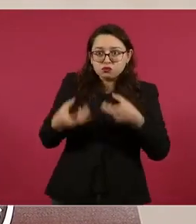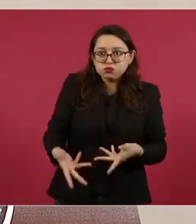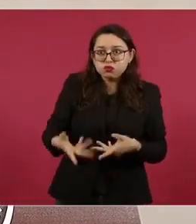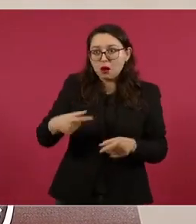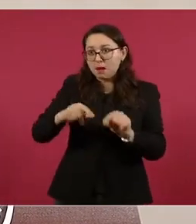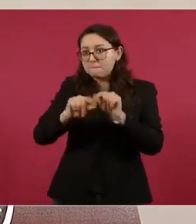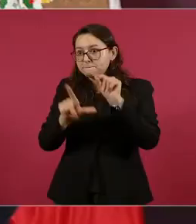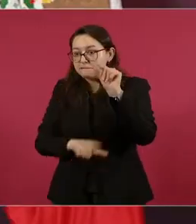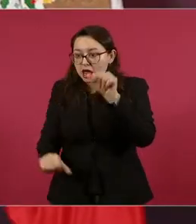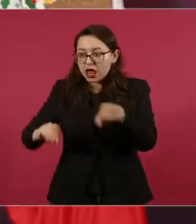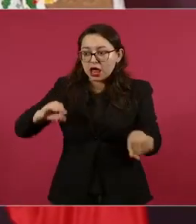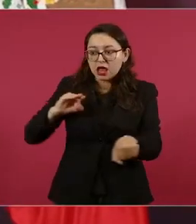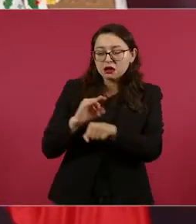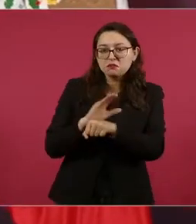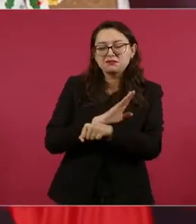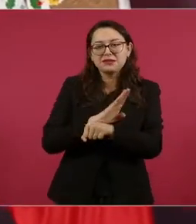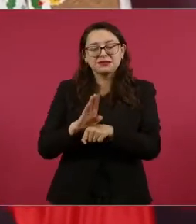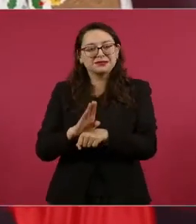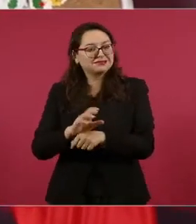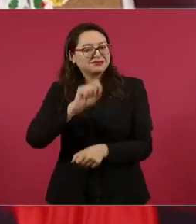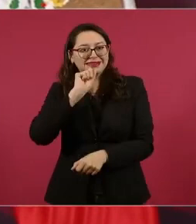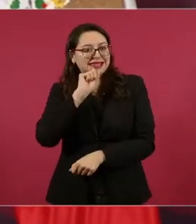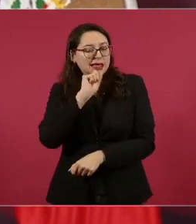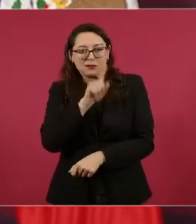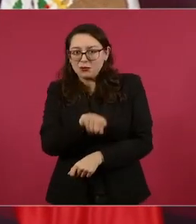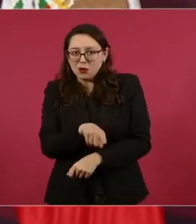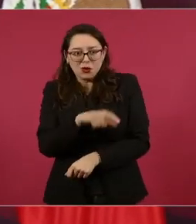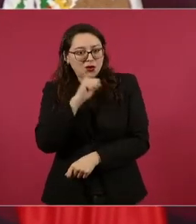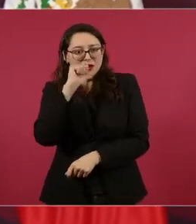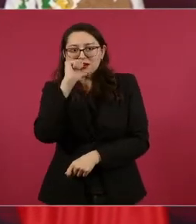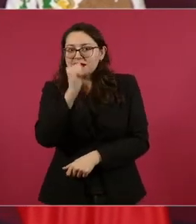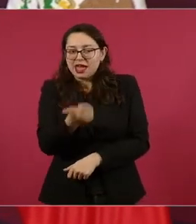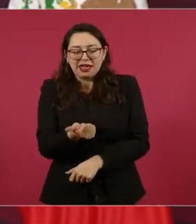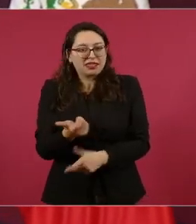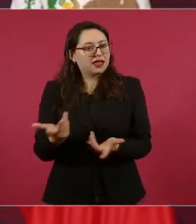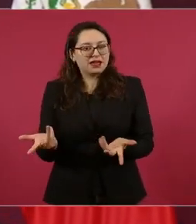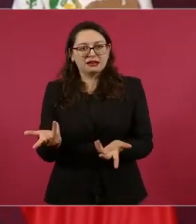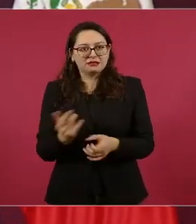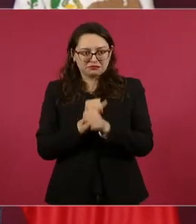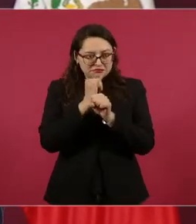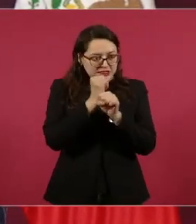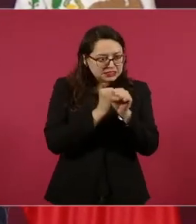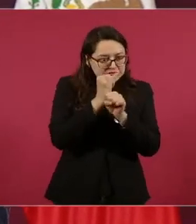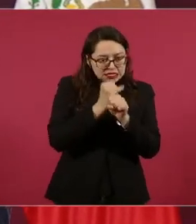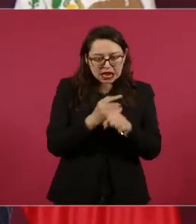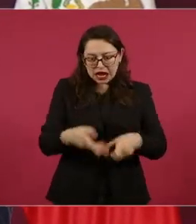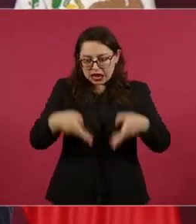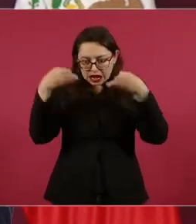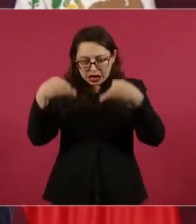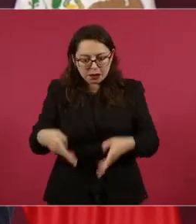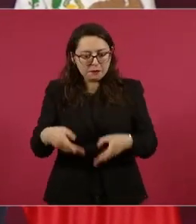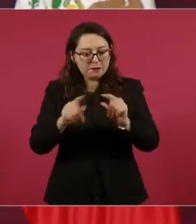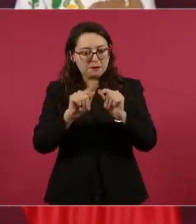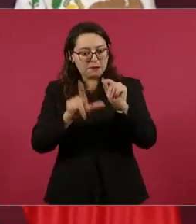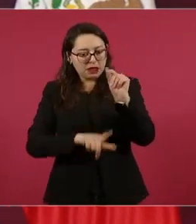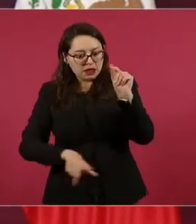nada En beneficio de la gente no hacían investigación